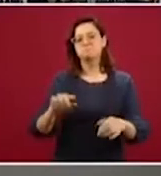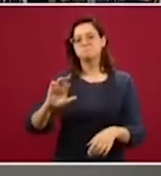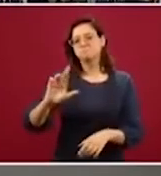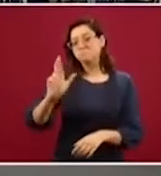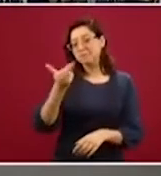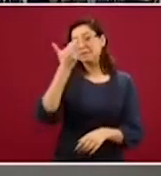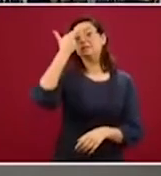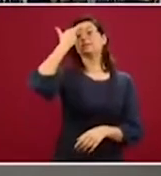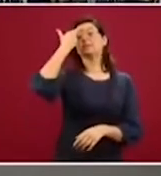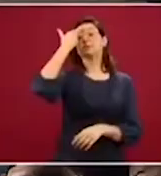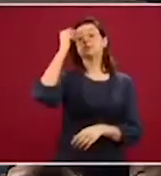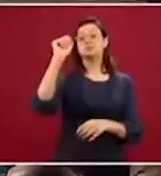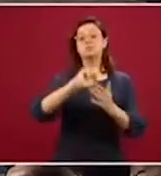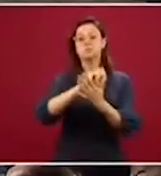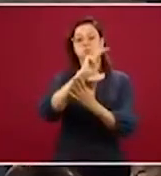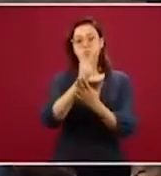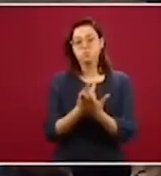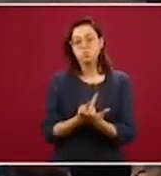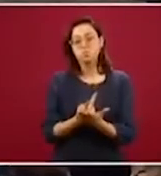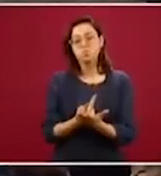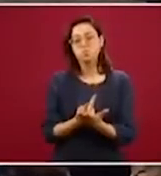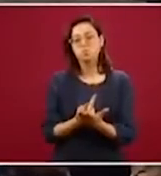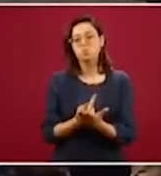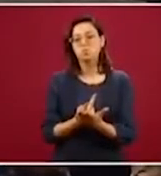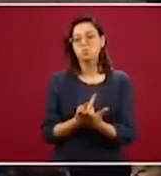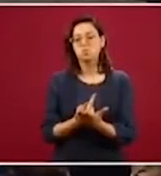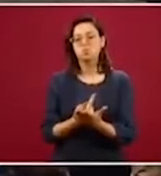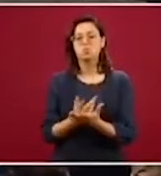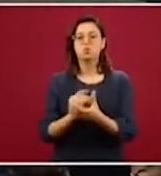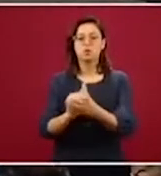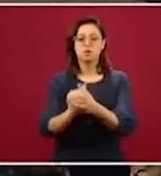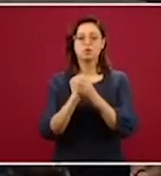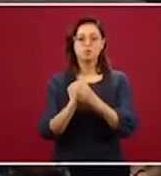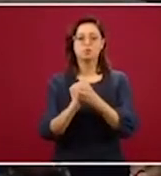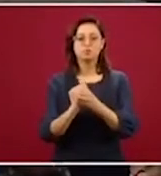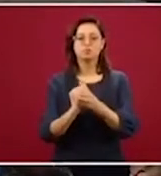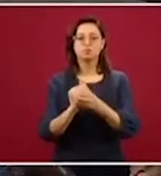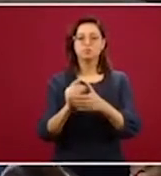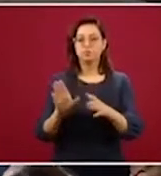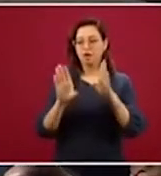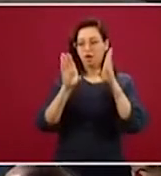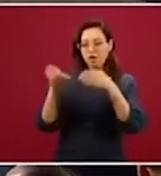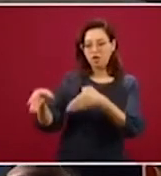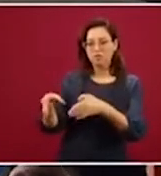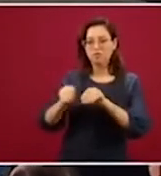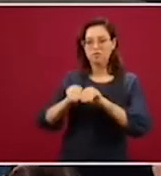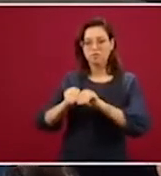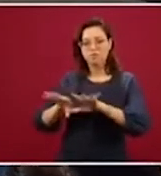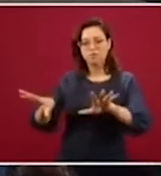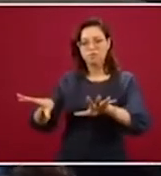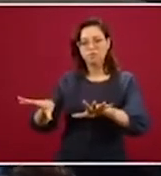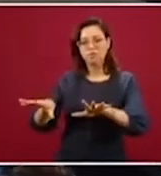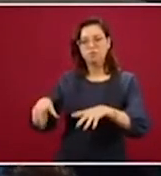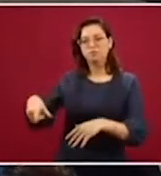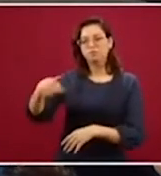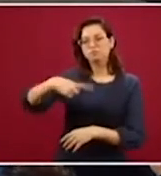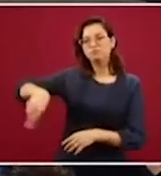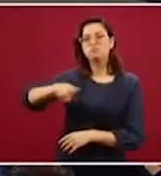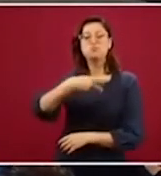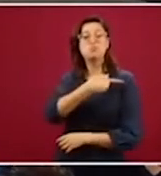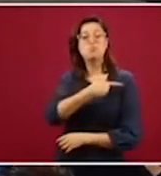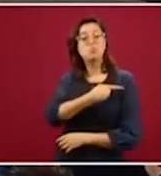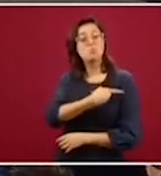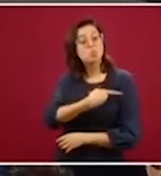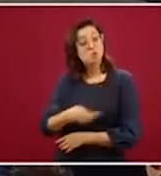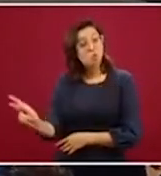que este es un programa que llega a comunidades con alta marginación, con